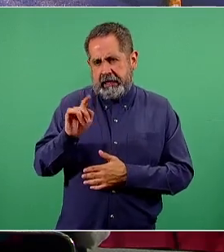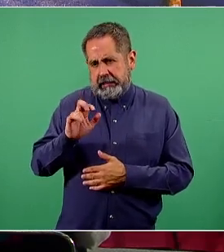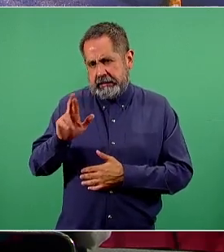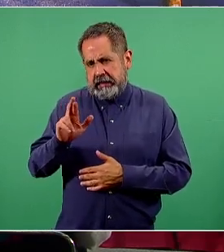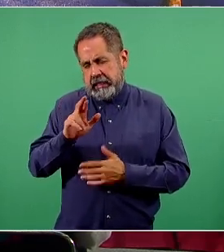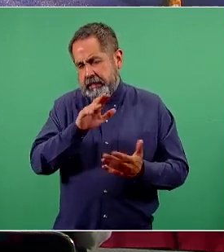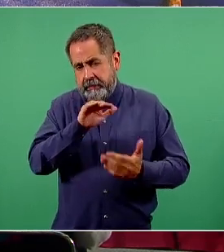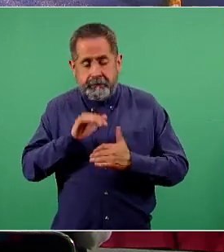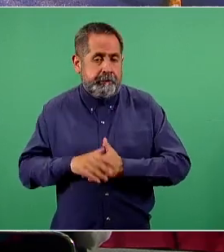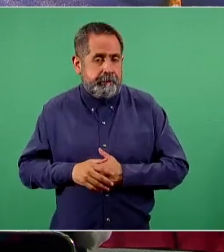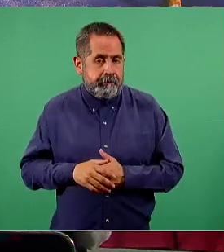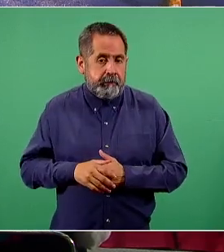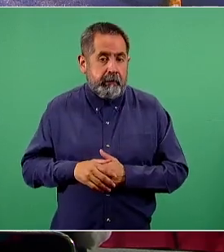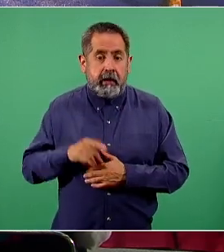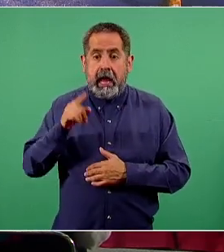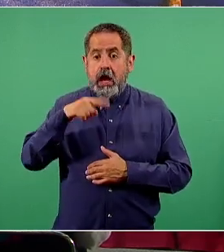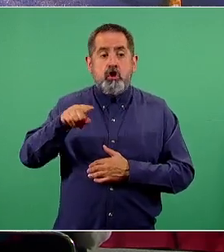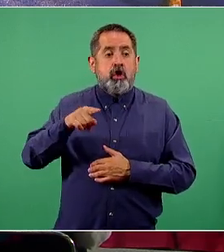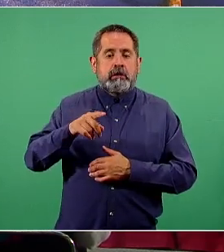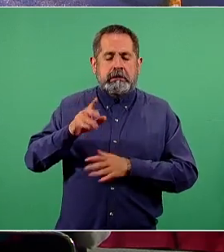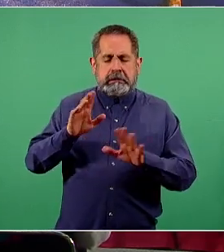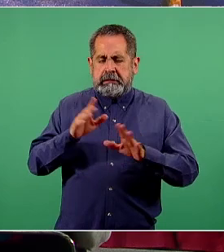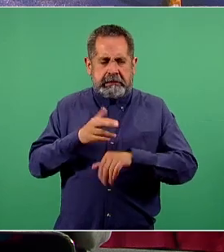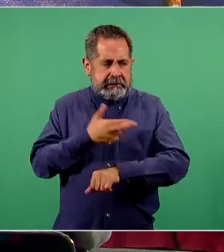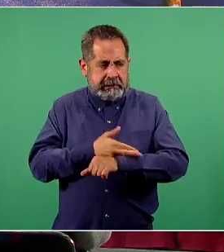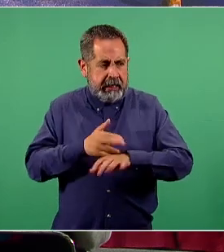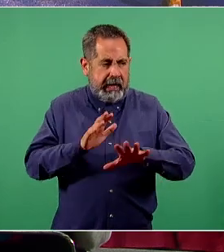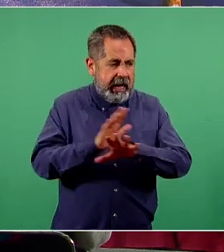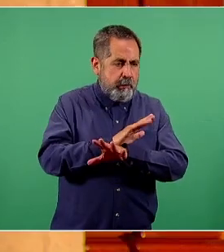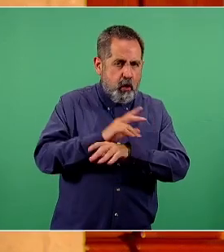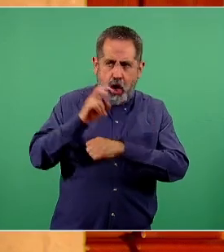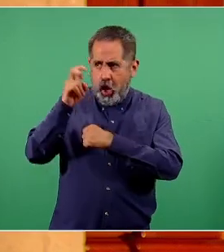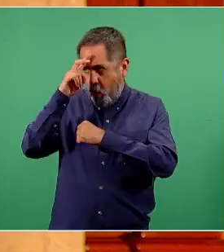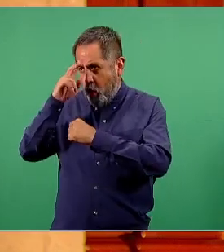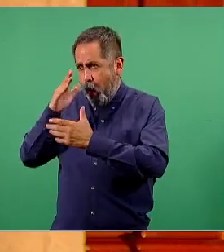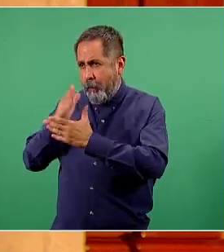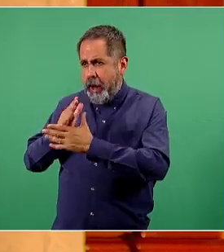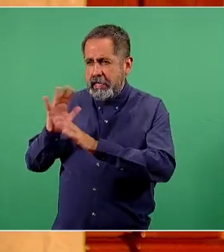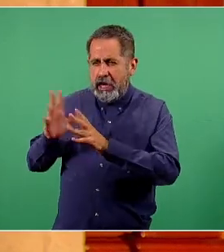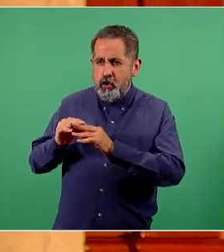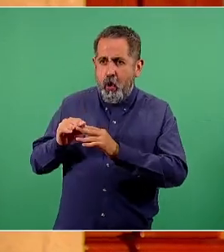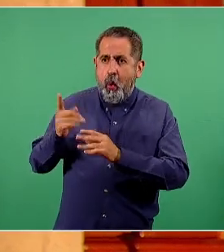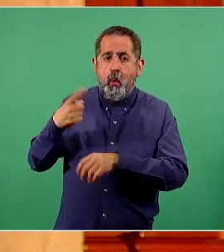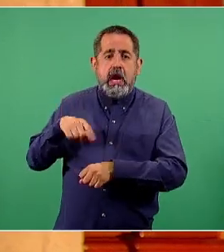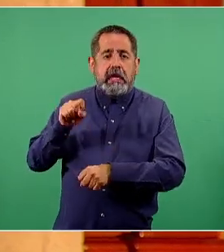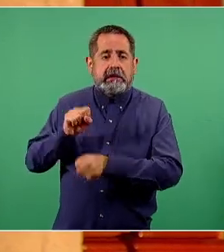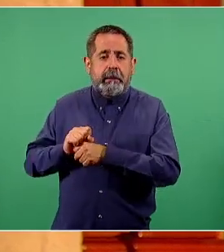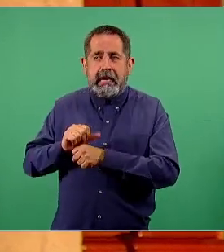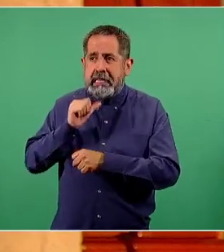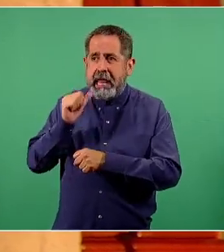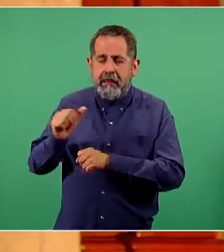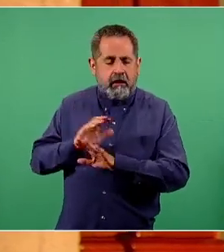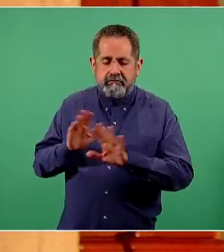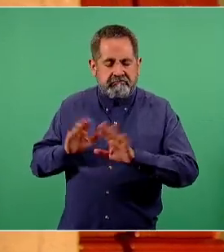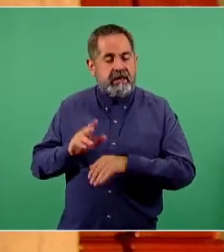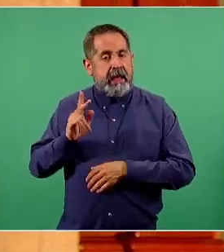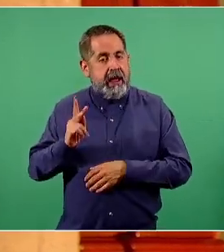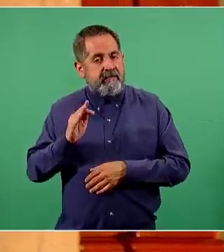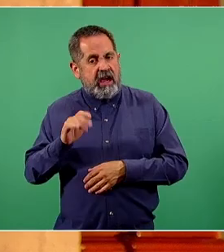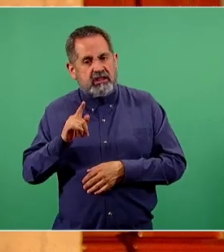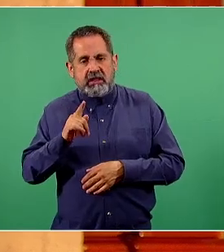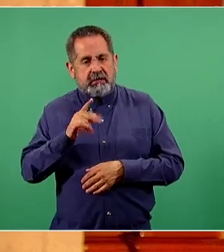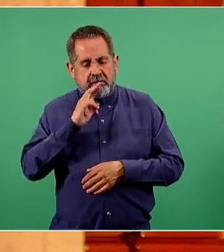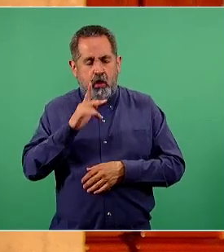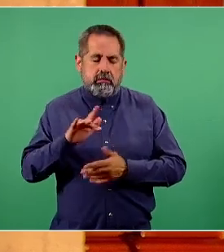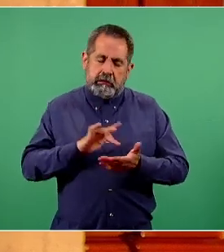recibiendo. En anticipación a ese cambio que nos podría dejar durante una semana sin abastecimiento, Pfizer tuvo a bien,